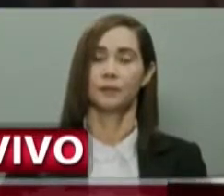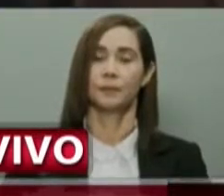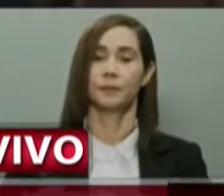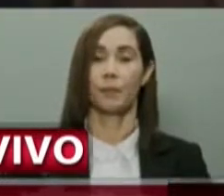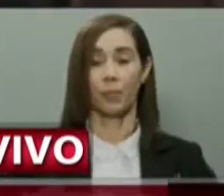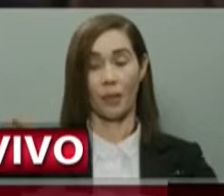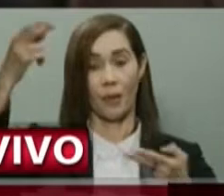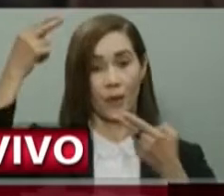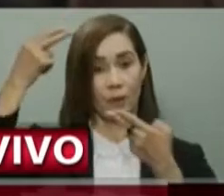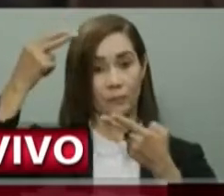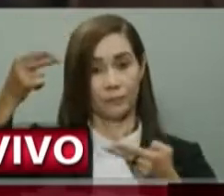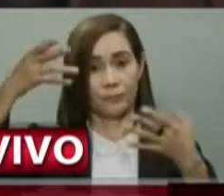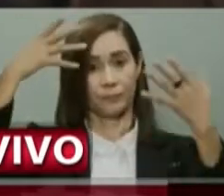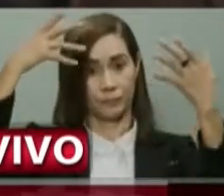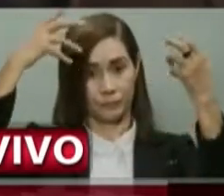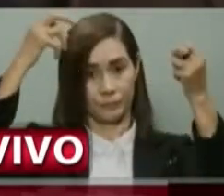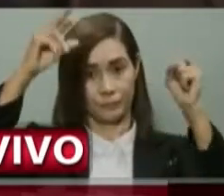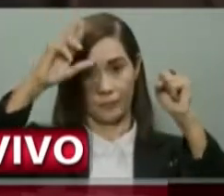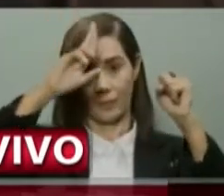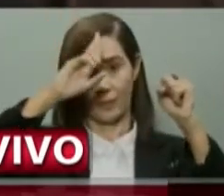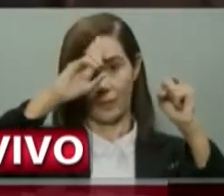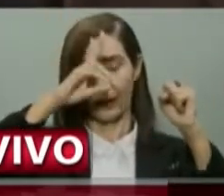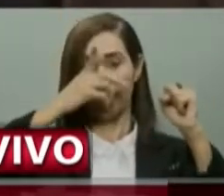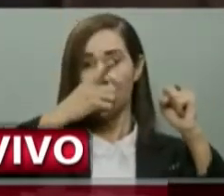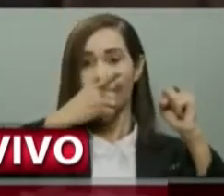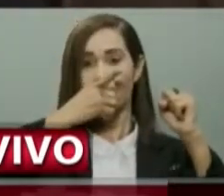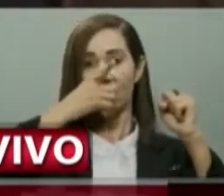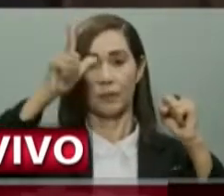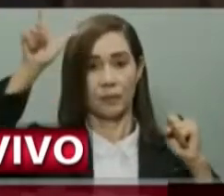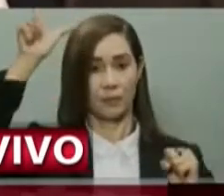Excelentísimo señor presidente de la República, Luis Abinader,